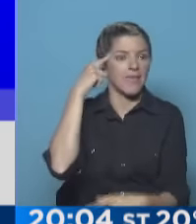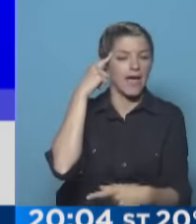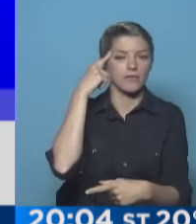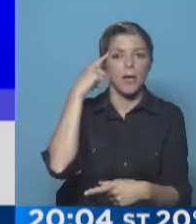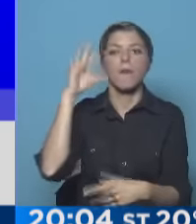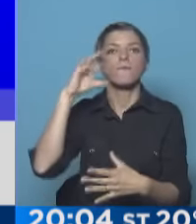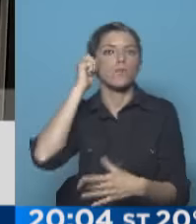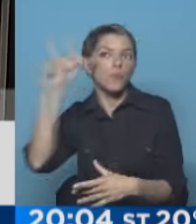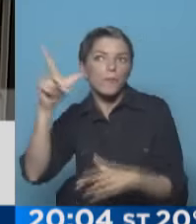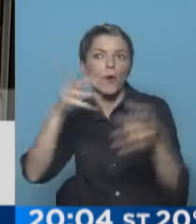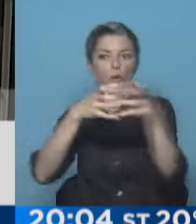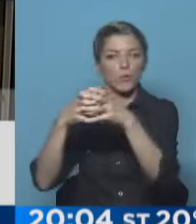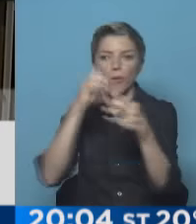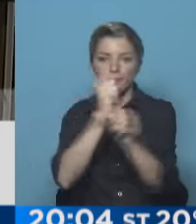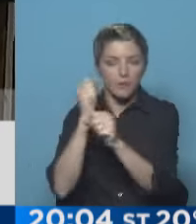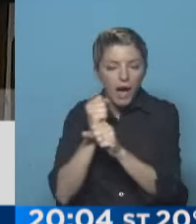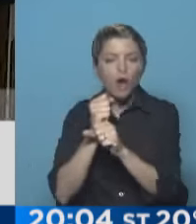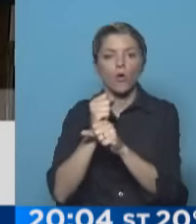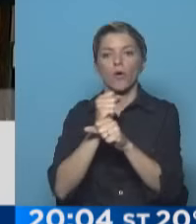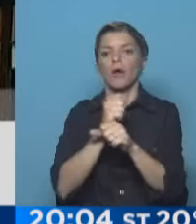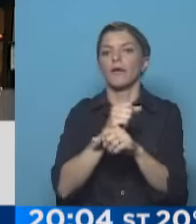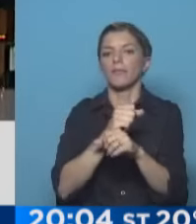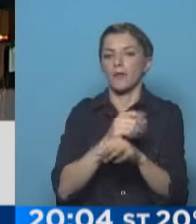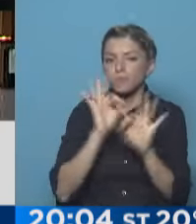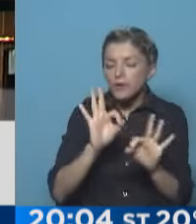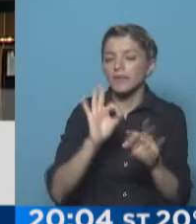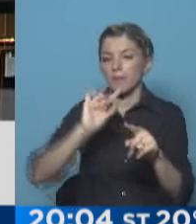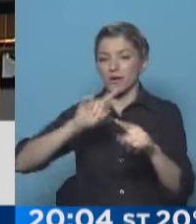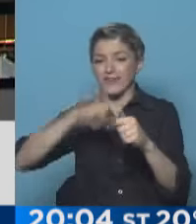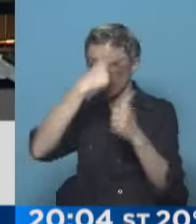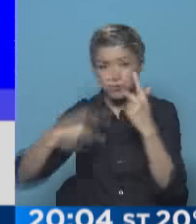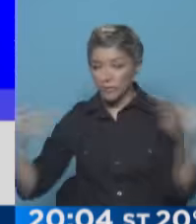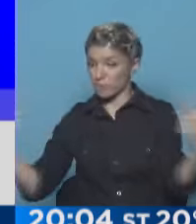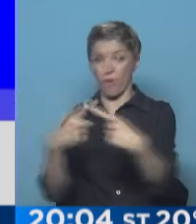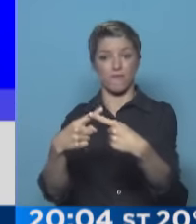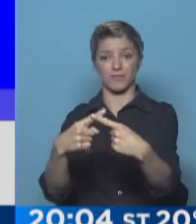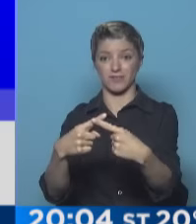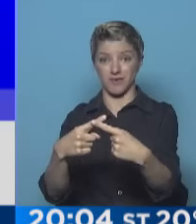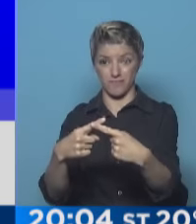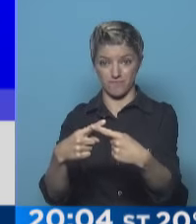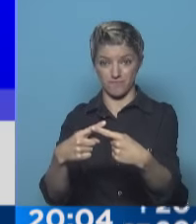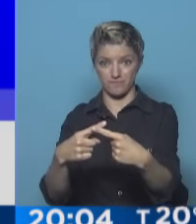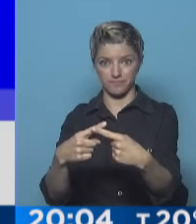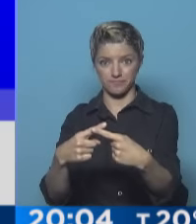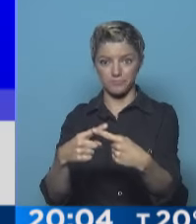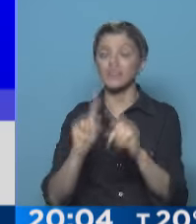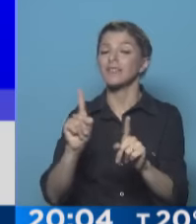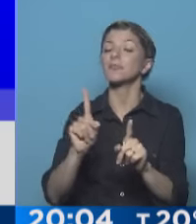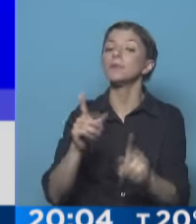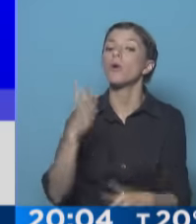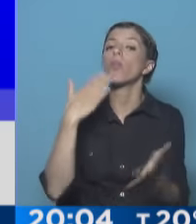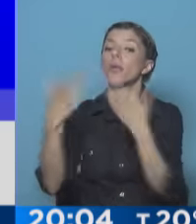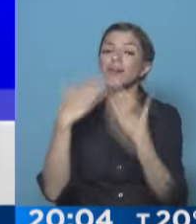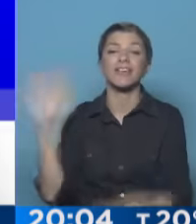de equipos de acciones de políticas es confrontación el debate que está llamado y que todo